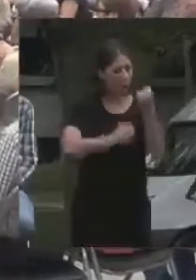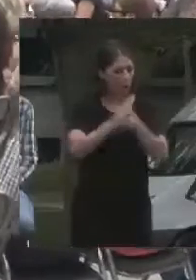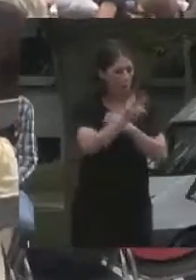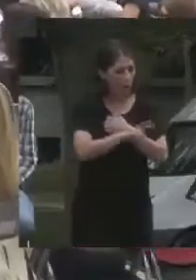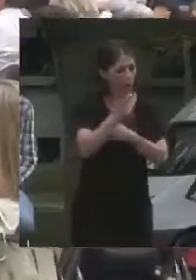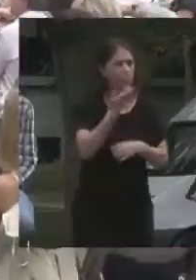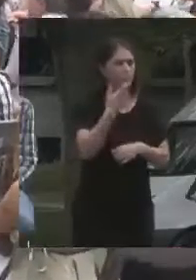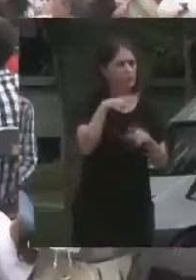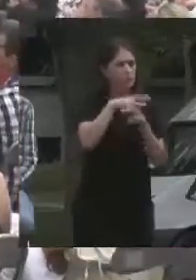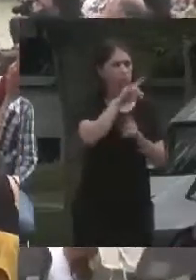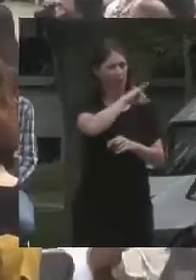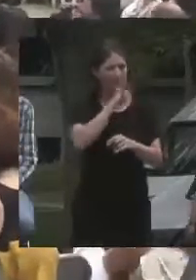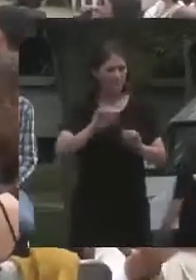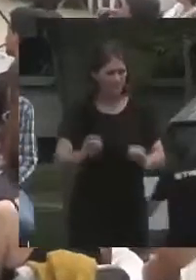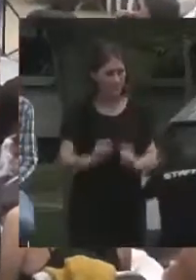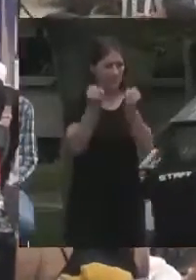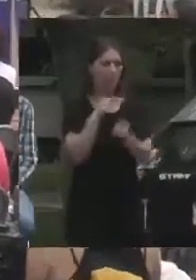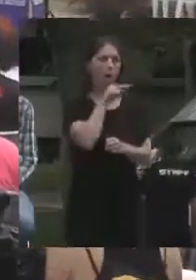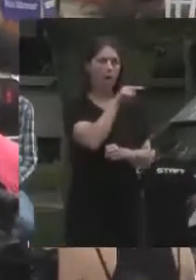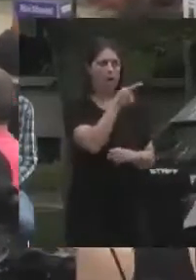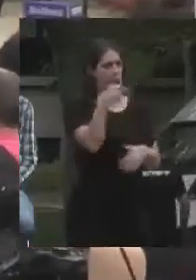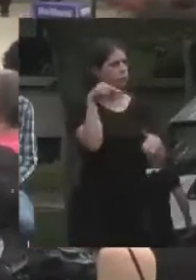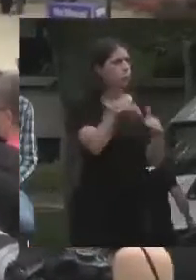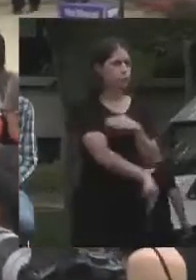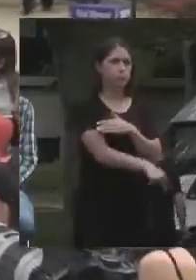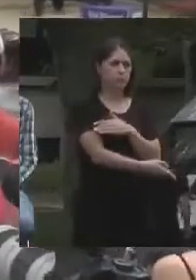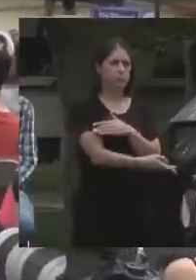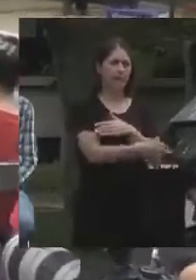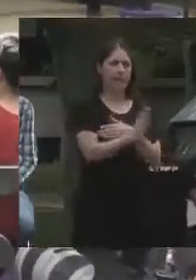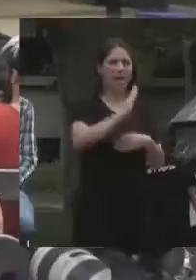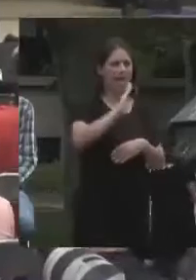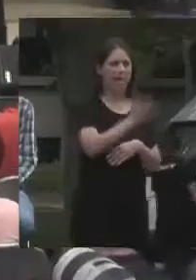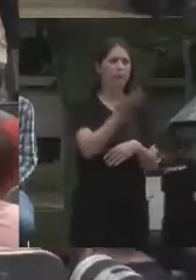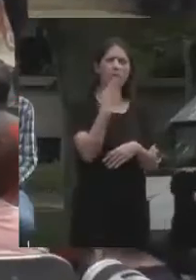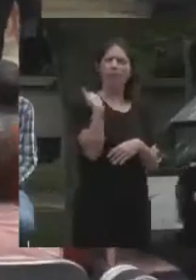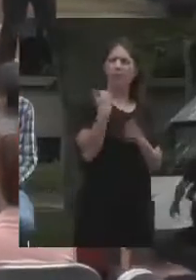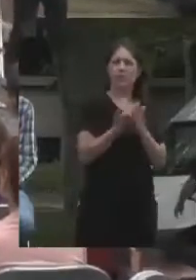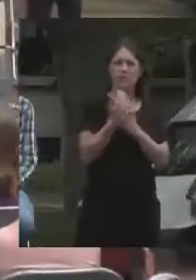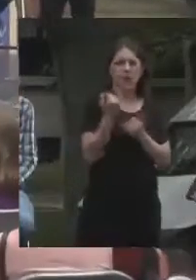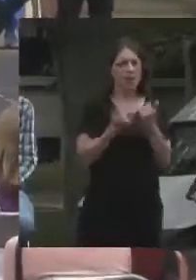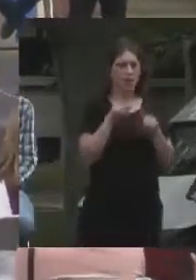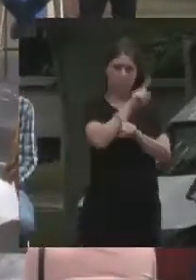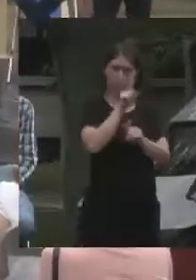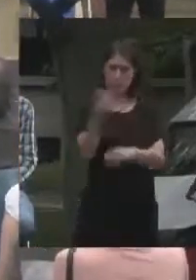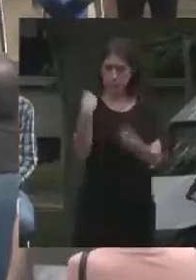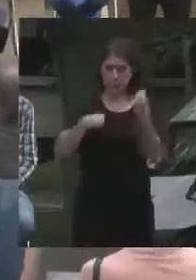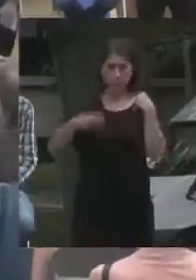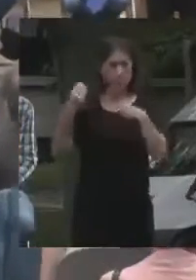de crise como a que estamos agora mesmo. Hai uns días, nun acto como este, onde había preguntas ao